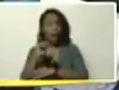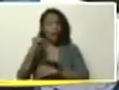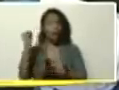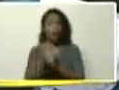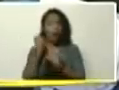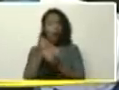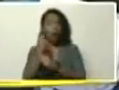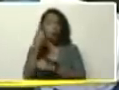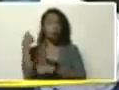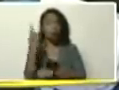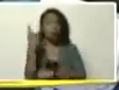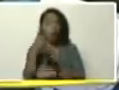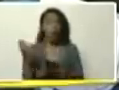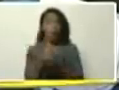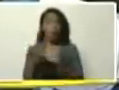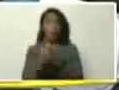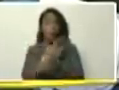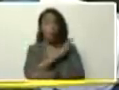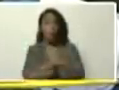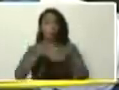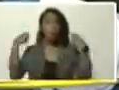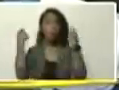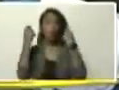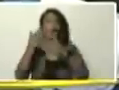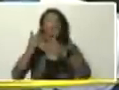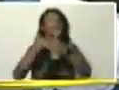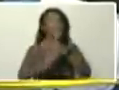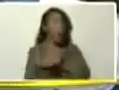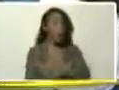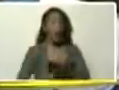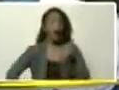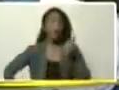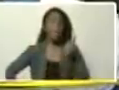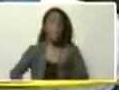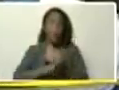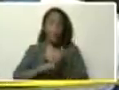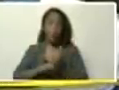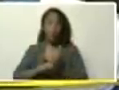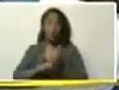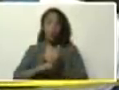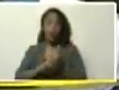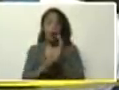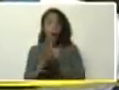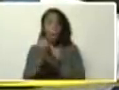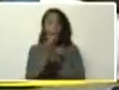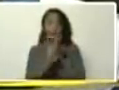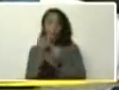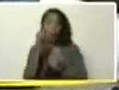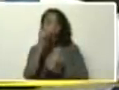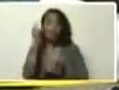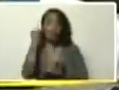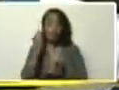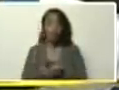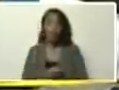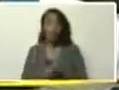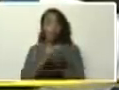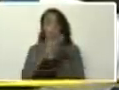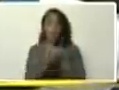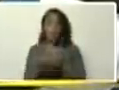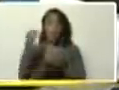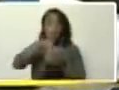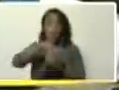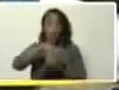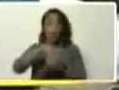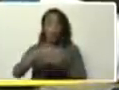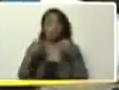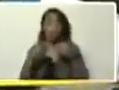poder popular. Y vamos a apoyar a los emprendedores y emprendedoras barrio adentro,